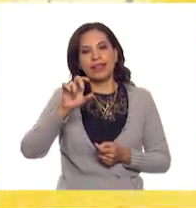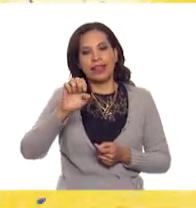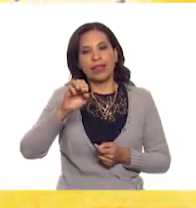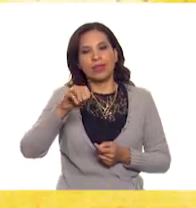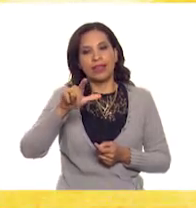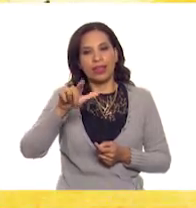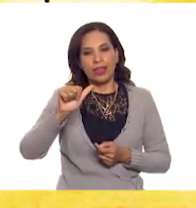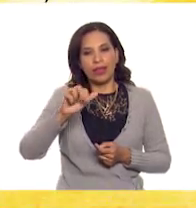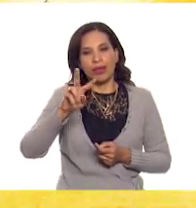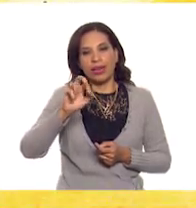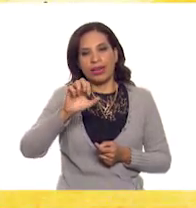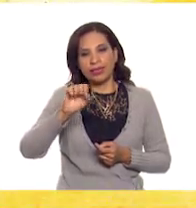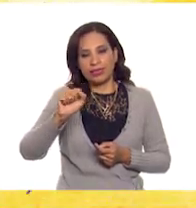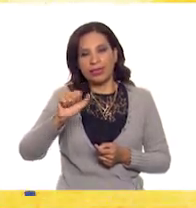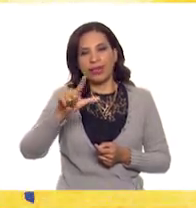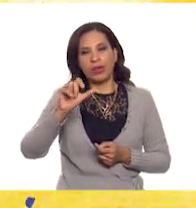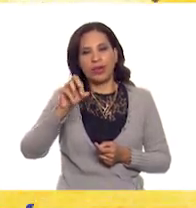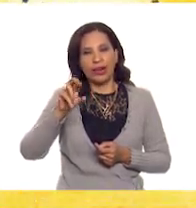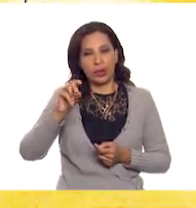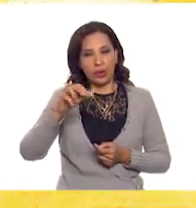Vanessa, Leonardo Hernández.